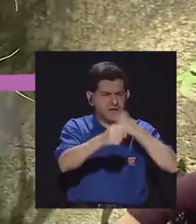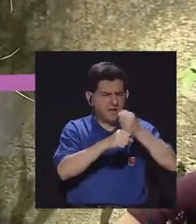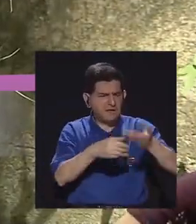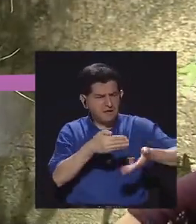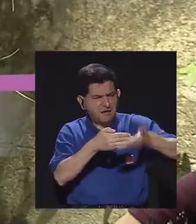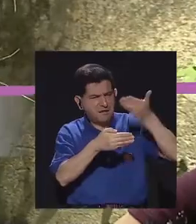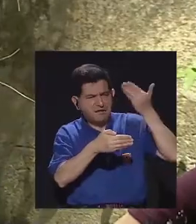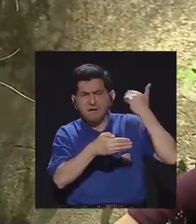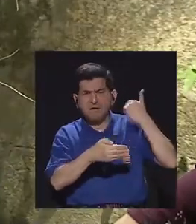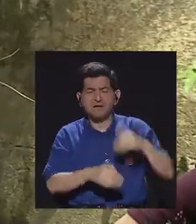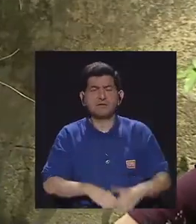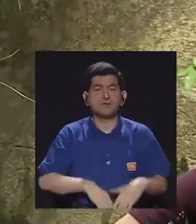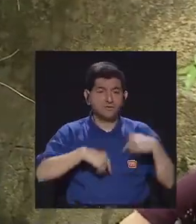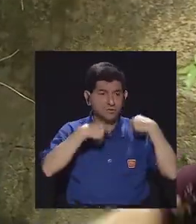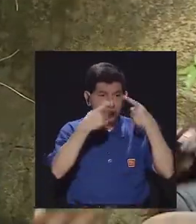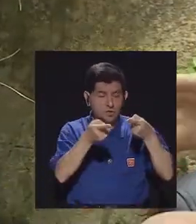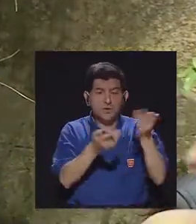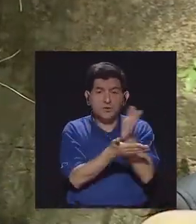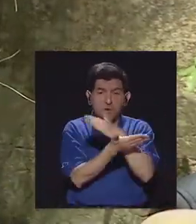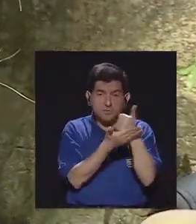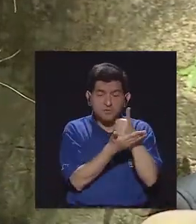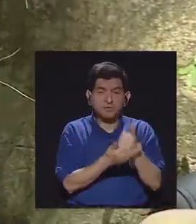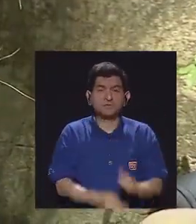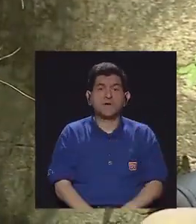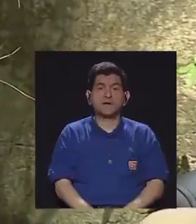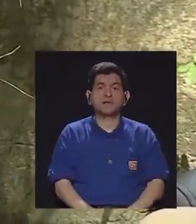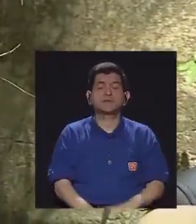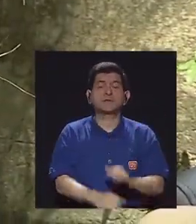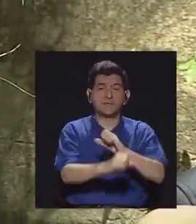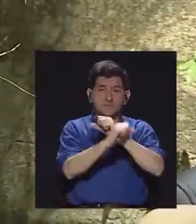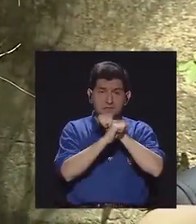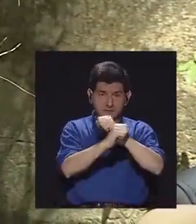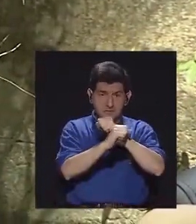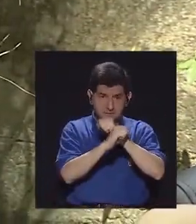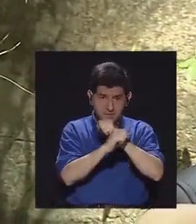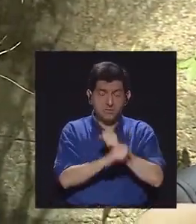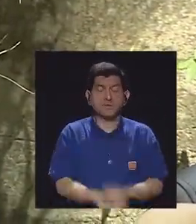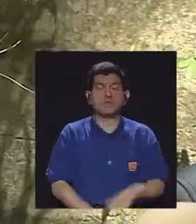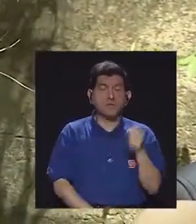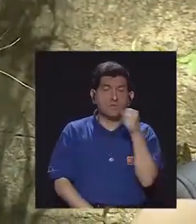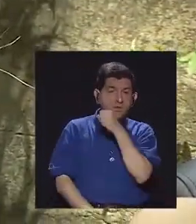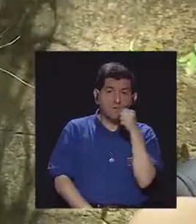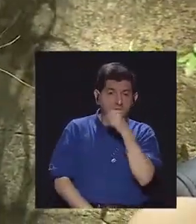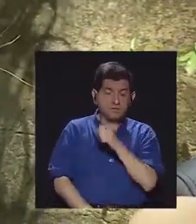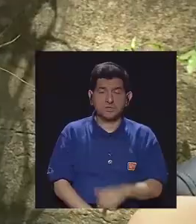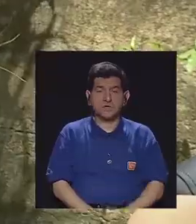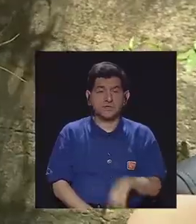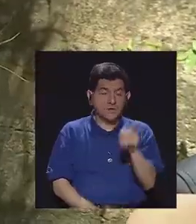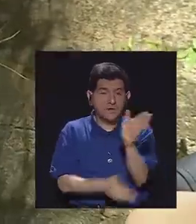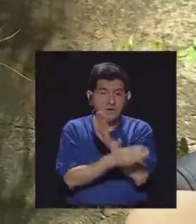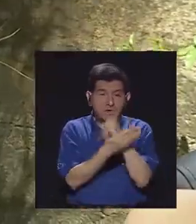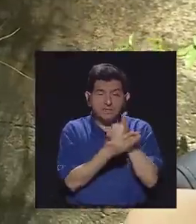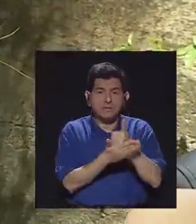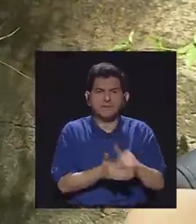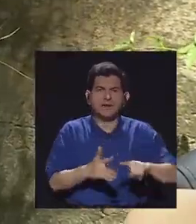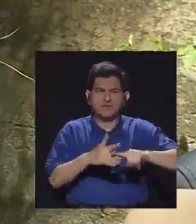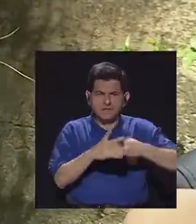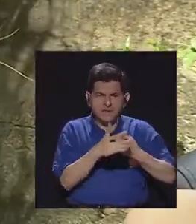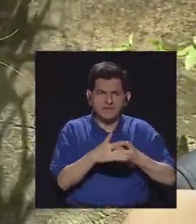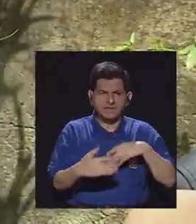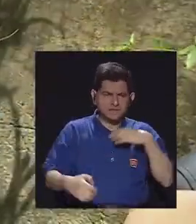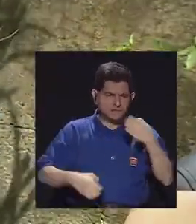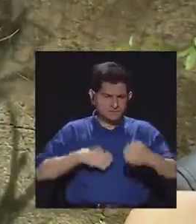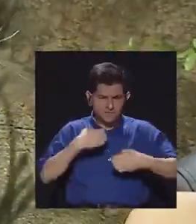unos años, y entonces los llevamos a ellos como parte de la seguridad del concierto. Entonces esa parte empezó a